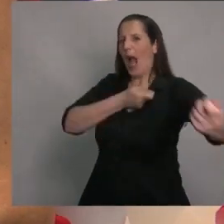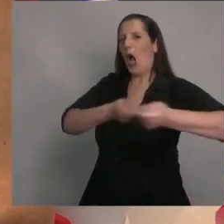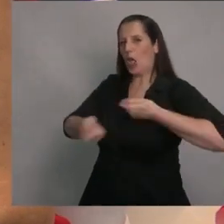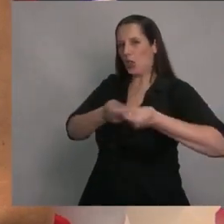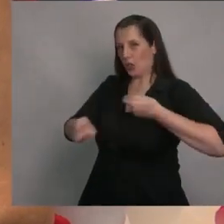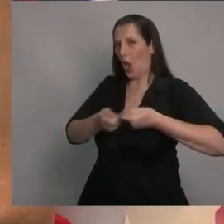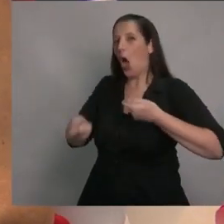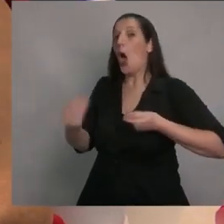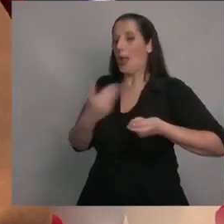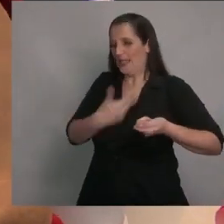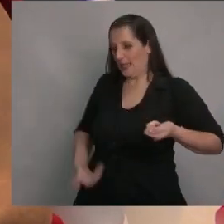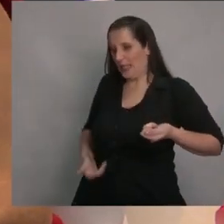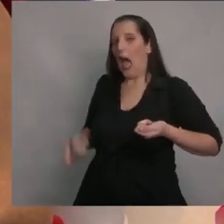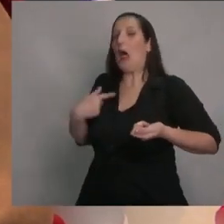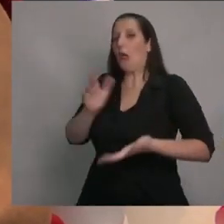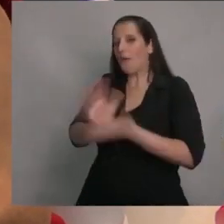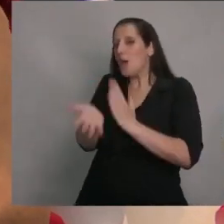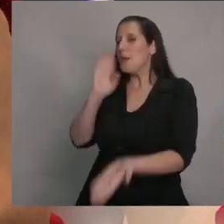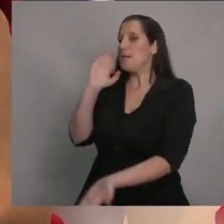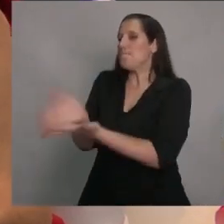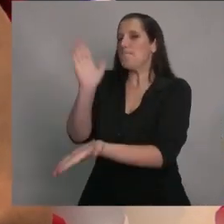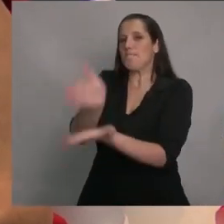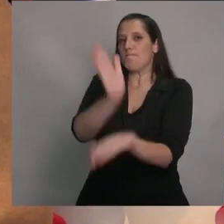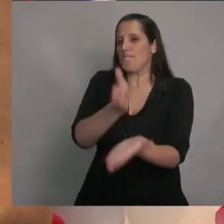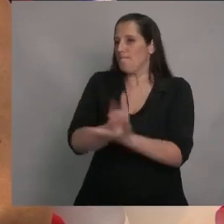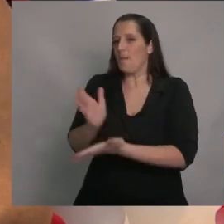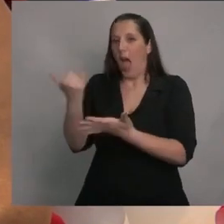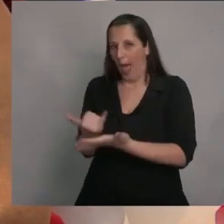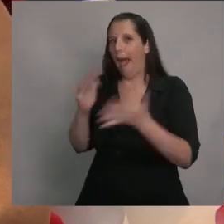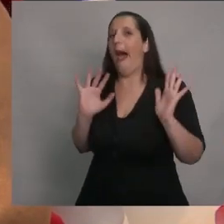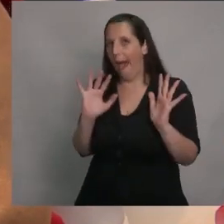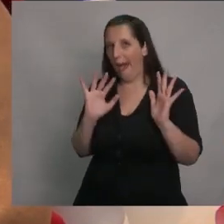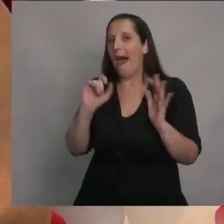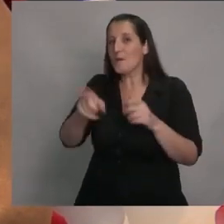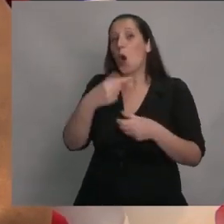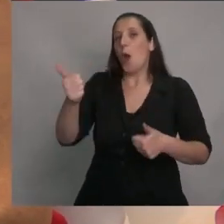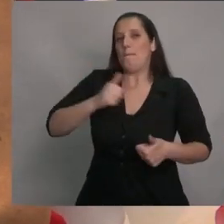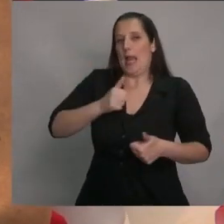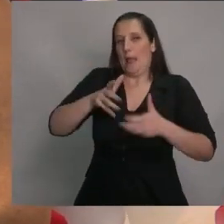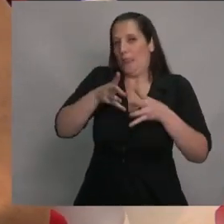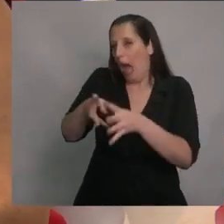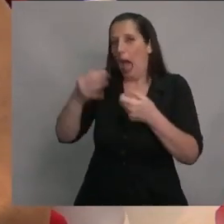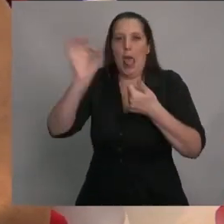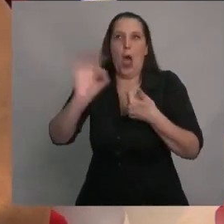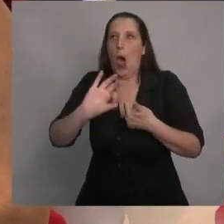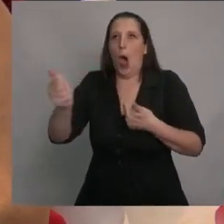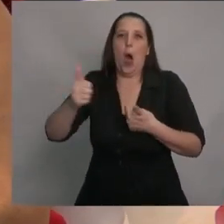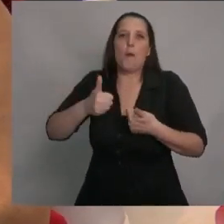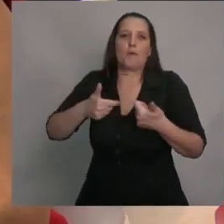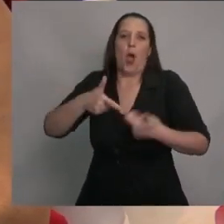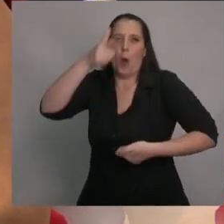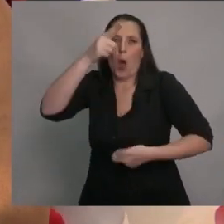represivas paraestatales de los regímenes dictatoriales con sus fuerzas paramilitares o sus fuerzas de